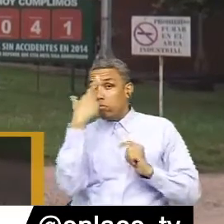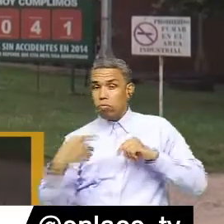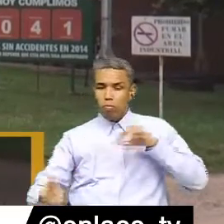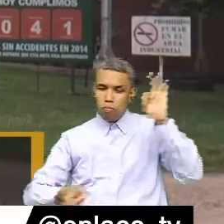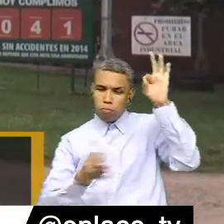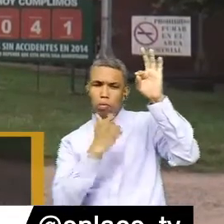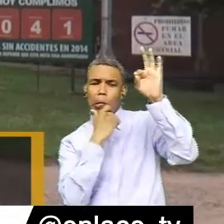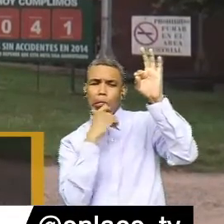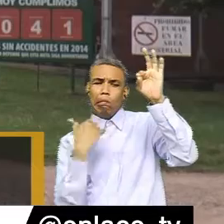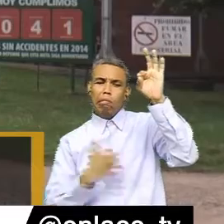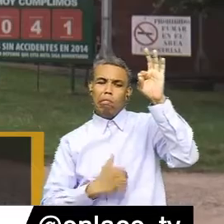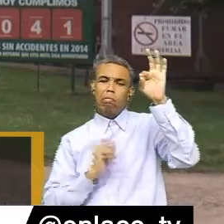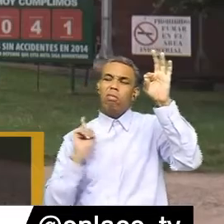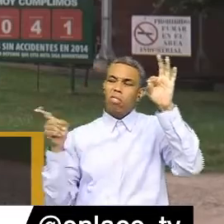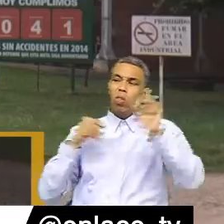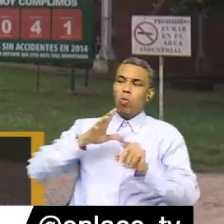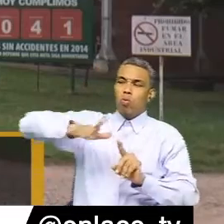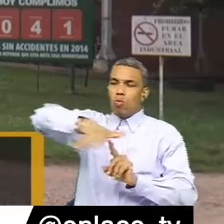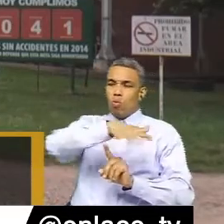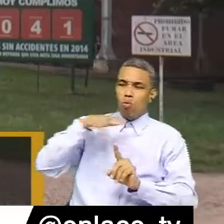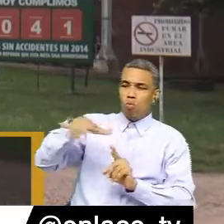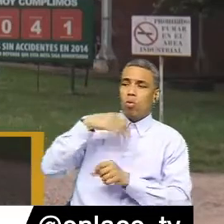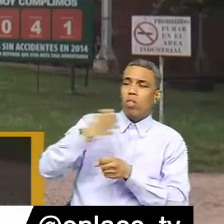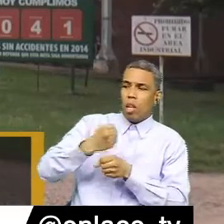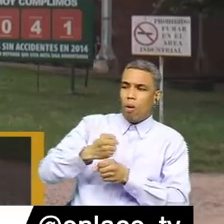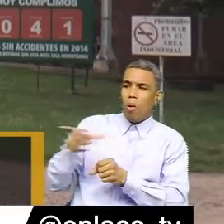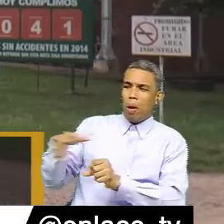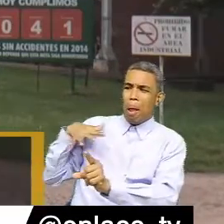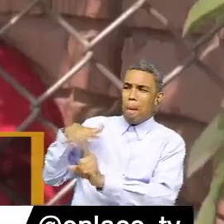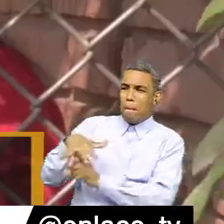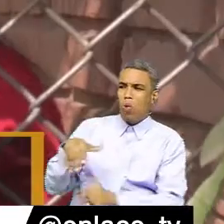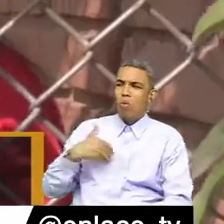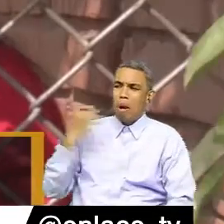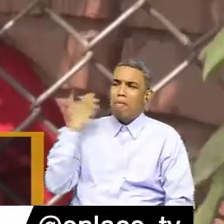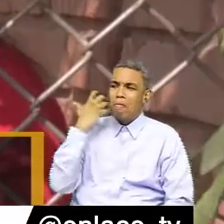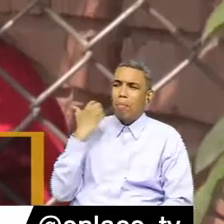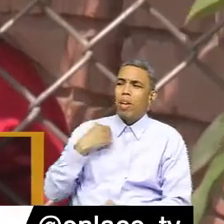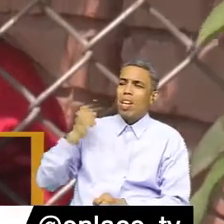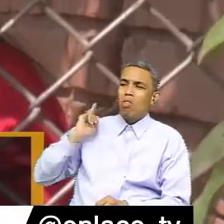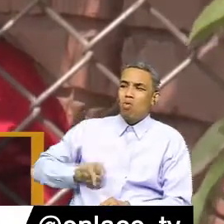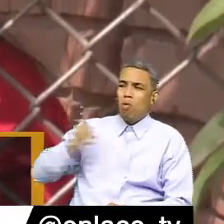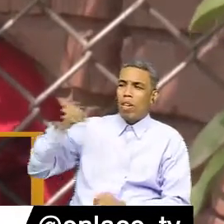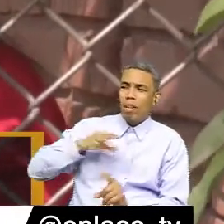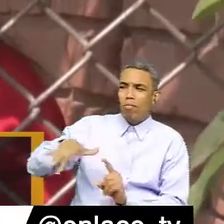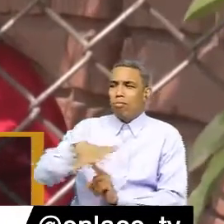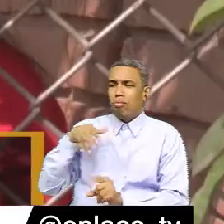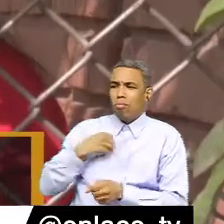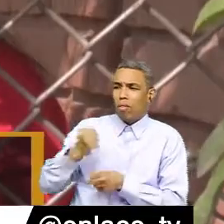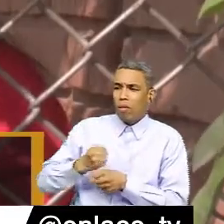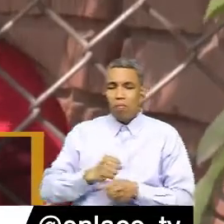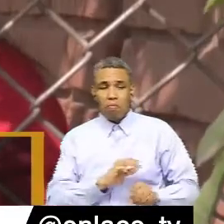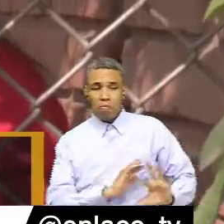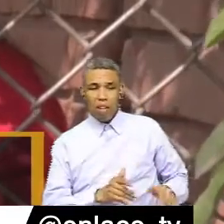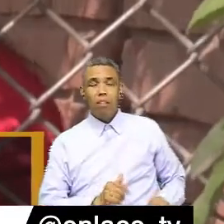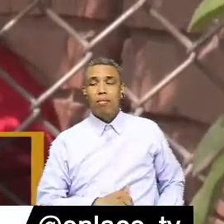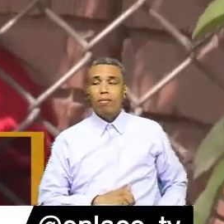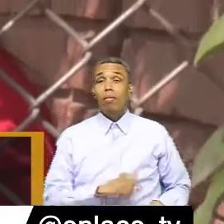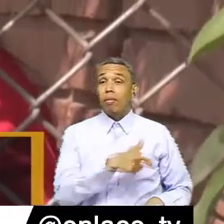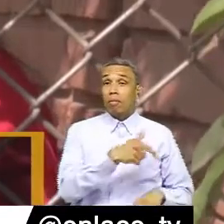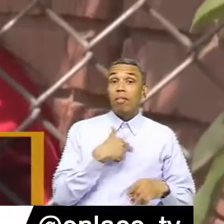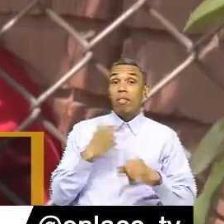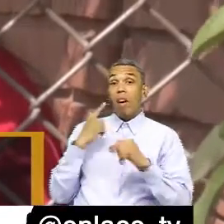ya ellos vieron la calificación le pasaron la cuenta a positiva positiva dijo que no se hace a cargo porque yo no estaba afiliada en ese momento ya le